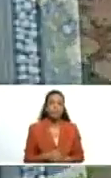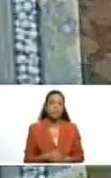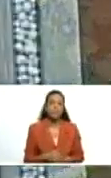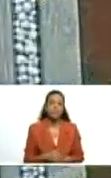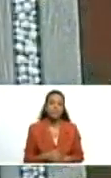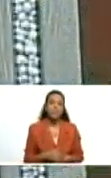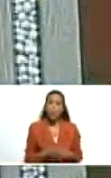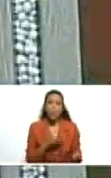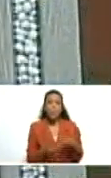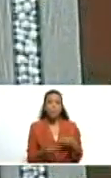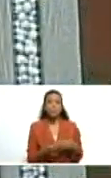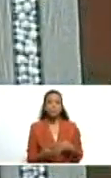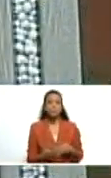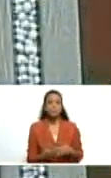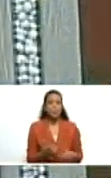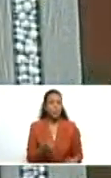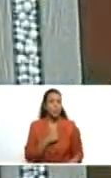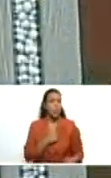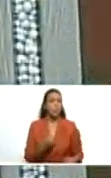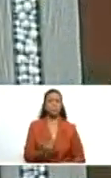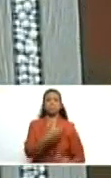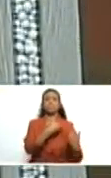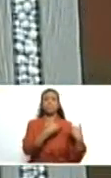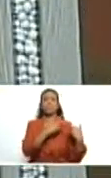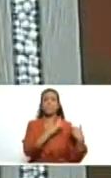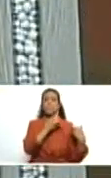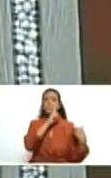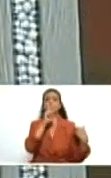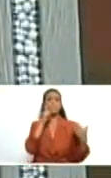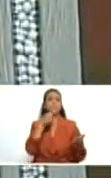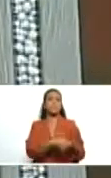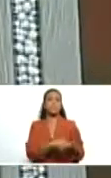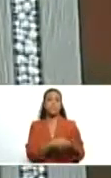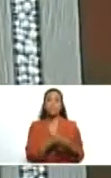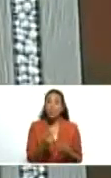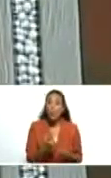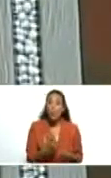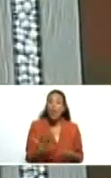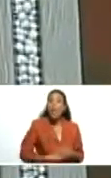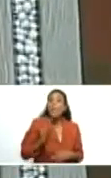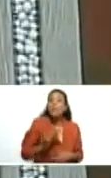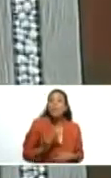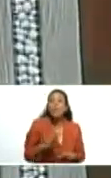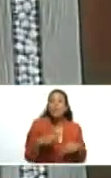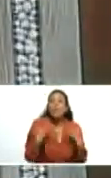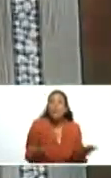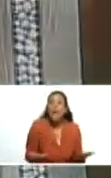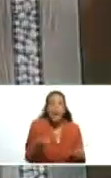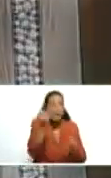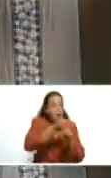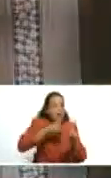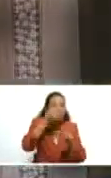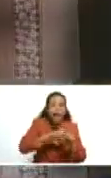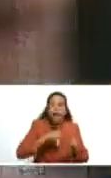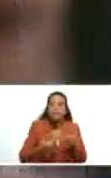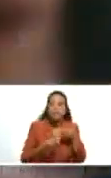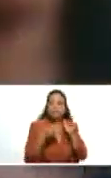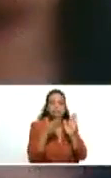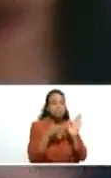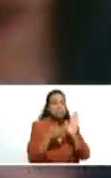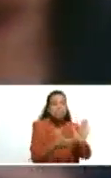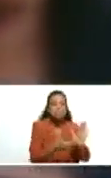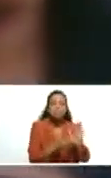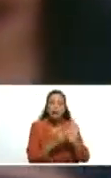No les importaba un cargo, sino le importaba la batalla que había que dar.